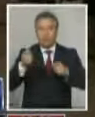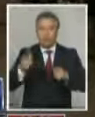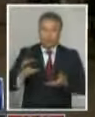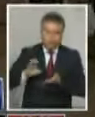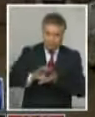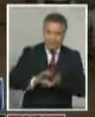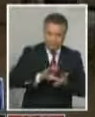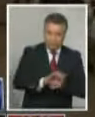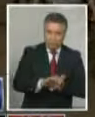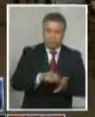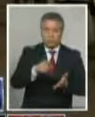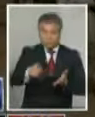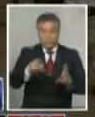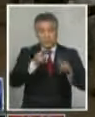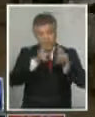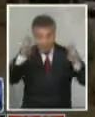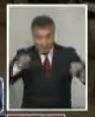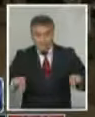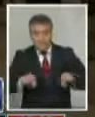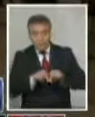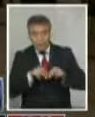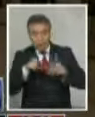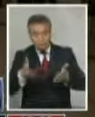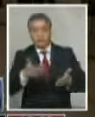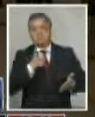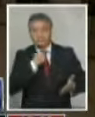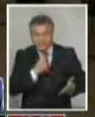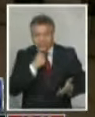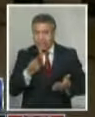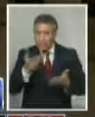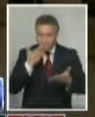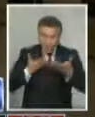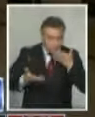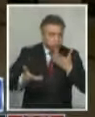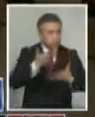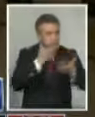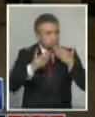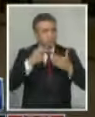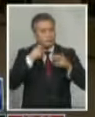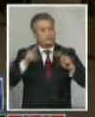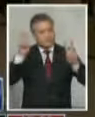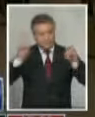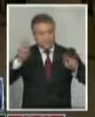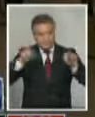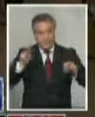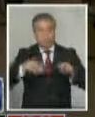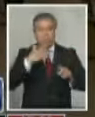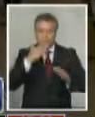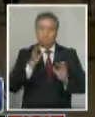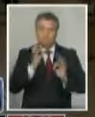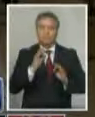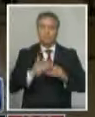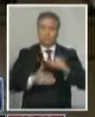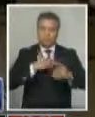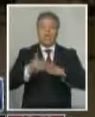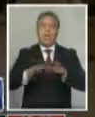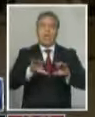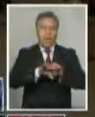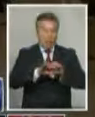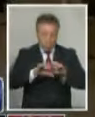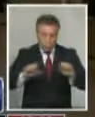esa apertura, de esa disposición al diálogo en materia de tributaria, de generar efectivamente un acuerdo que le